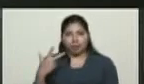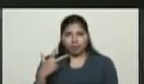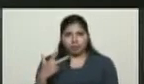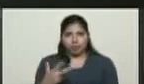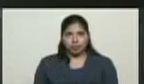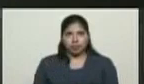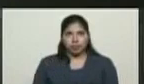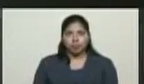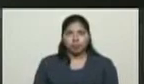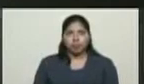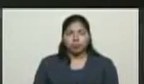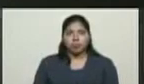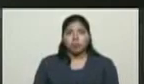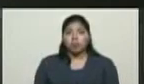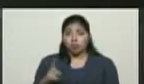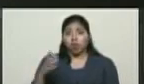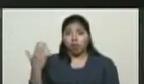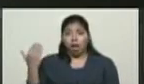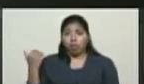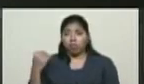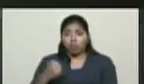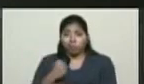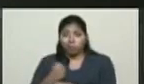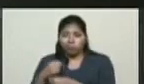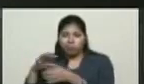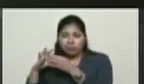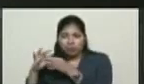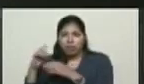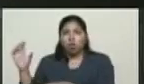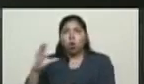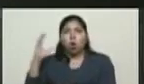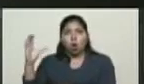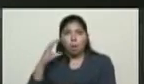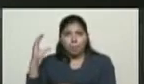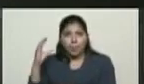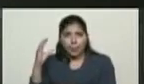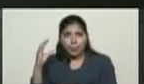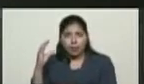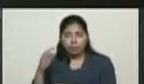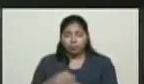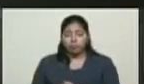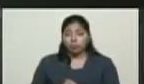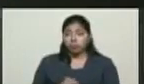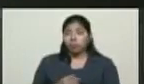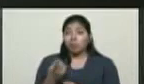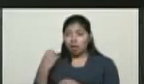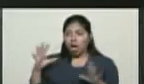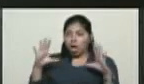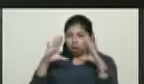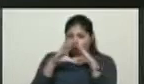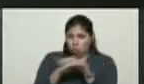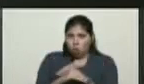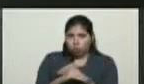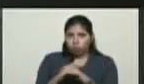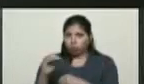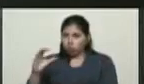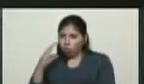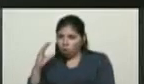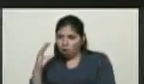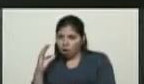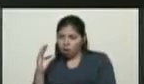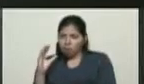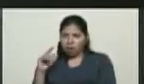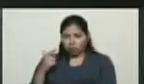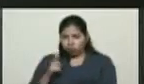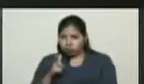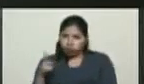mercenario para la oligarquía colombiana. Había ingresado la noche anterior desde la República de Colombia por